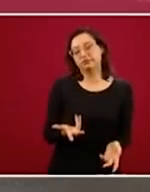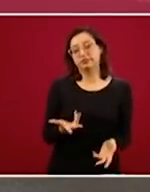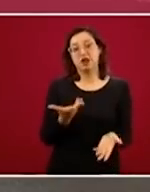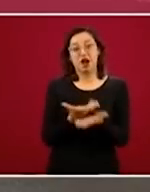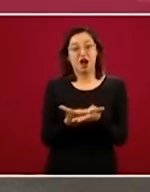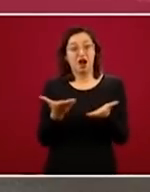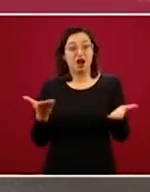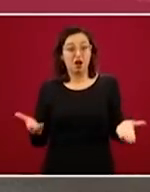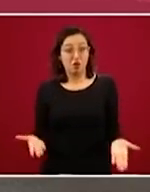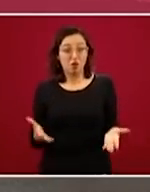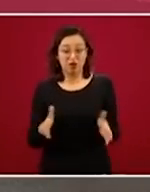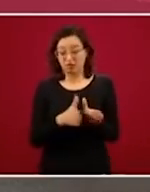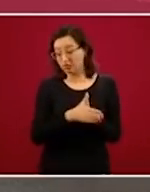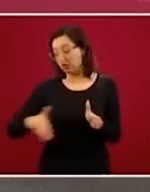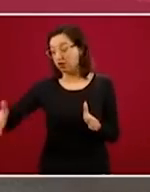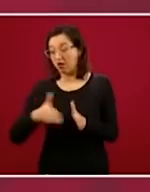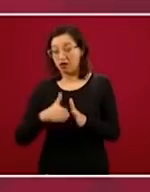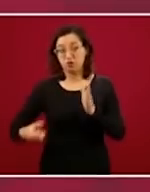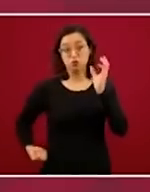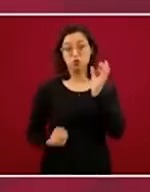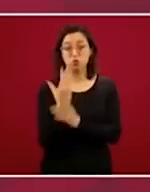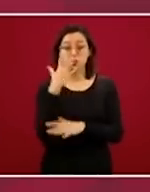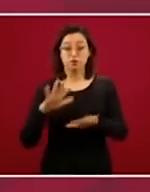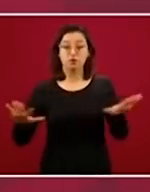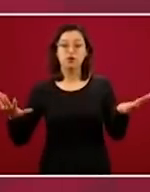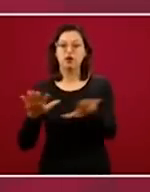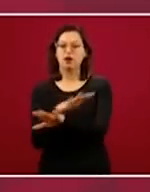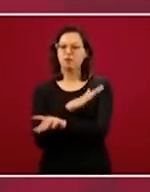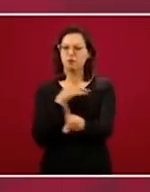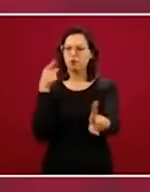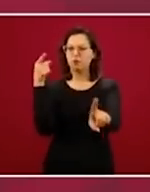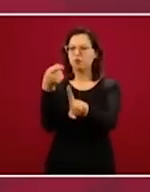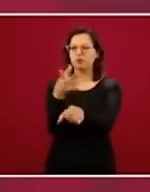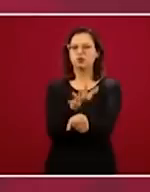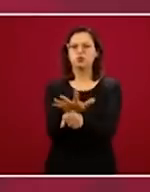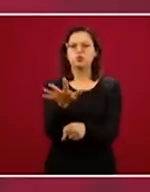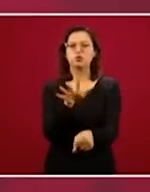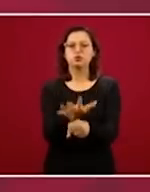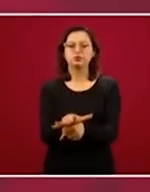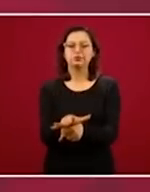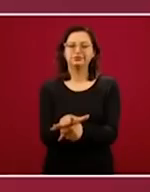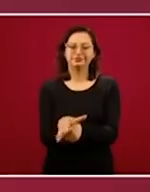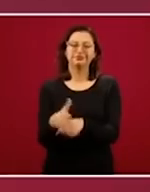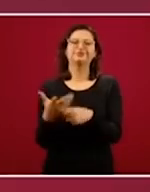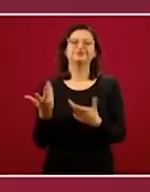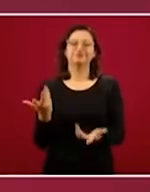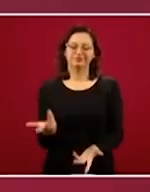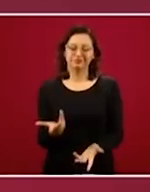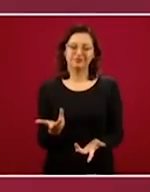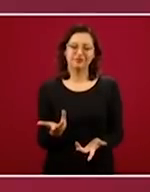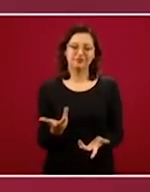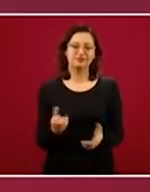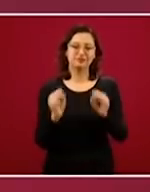cambio estriba en que vamos a fortalecer